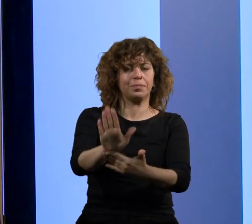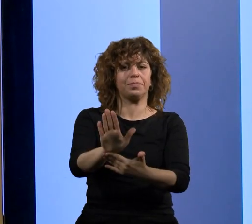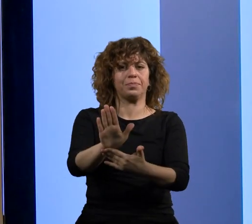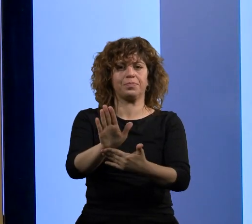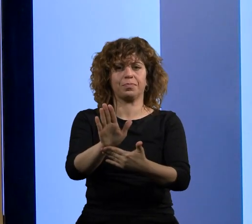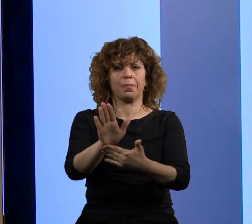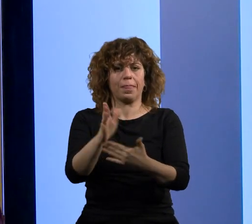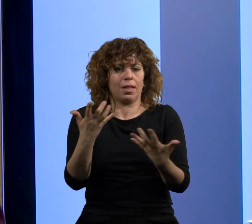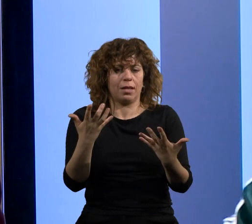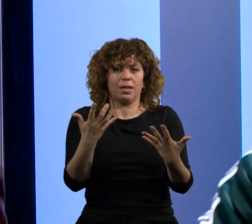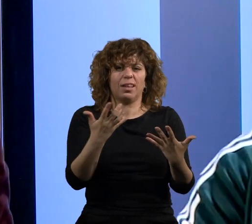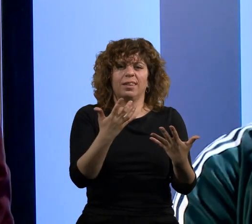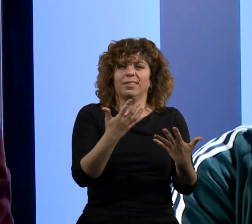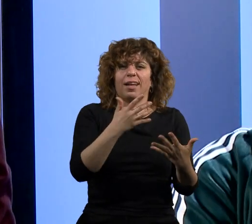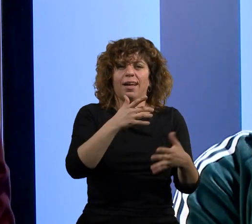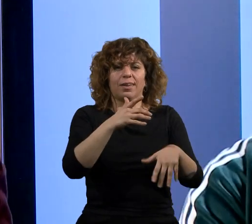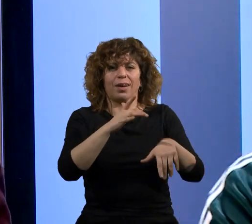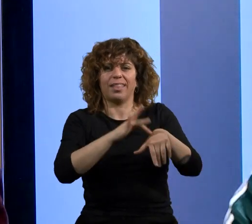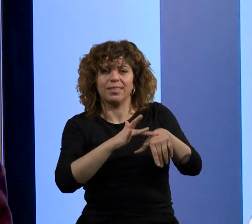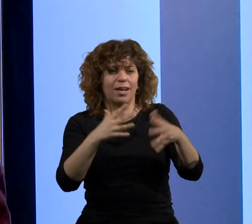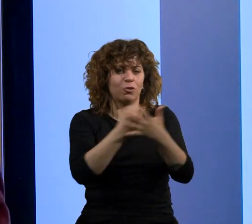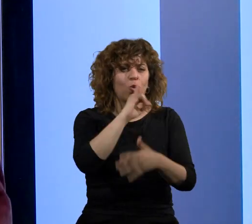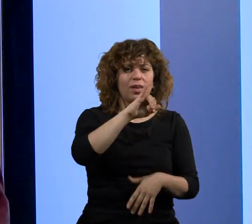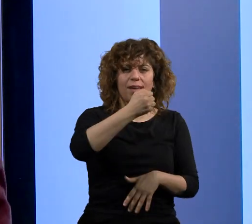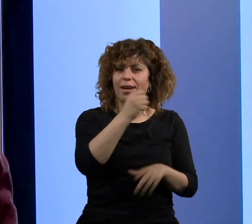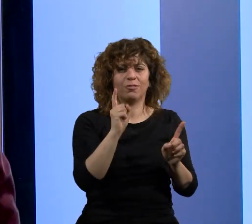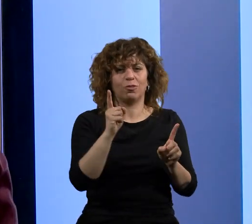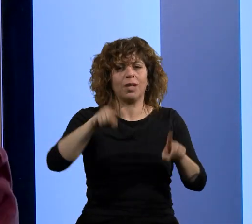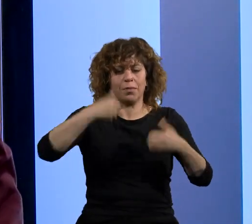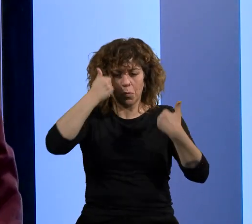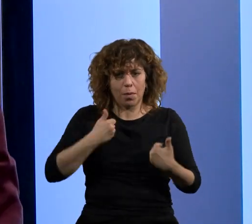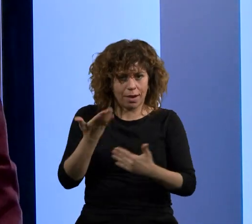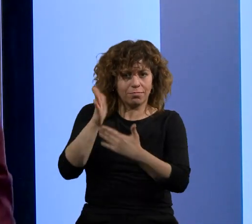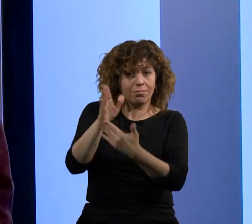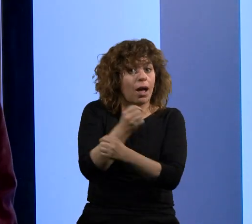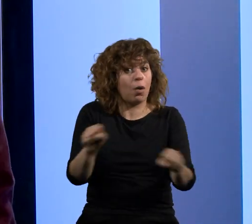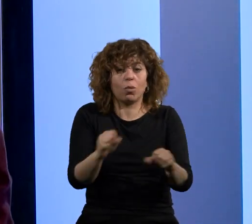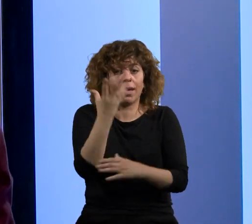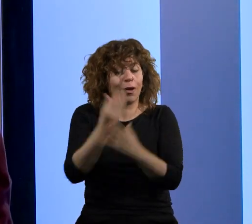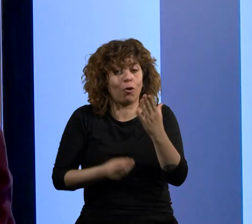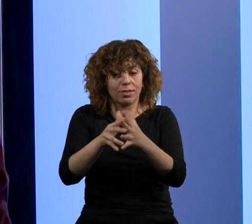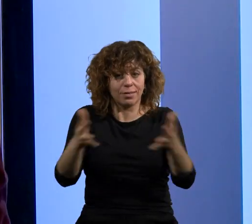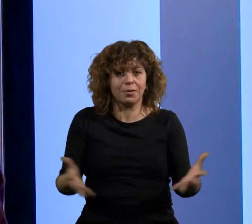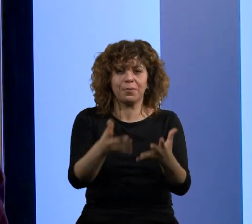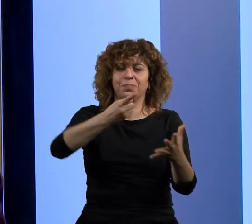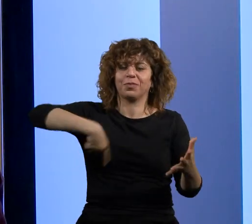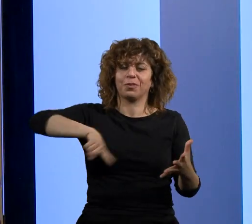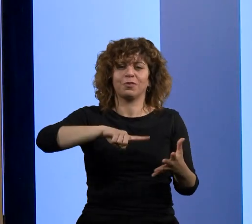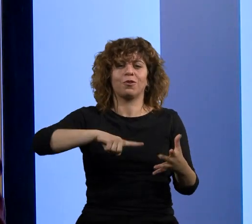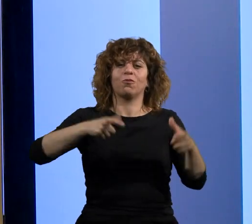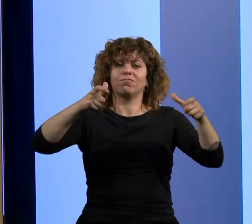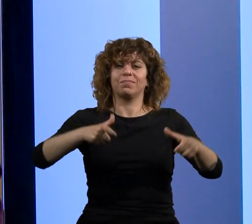las inteligencias artificiales que hay y mostrar también la humana, aunque tenga errores, y potenciarla. Entonces creo que nuestro disco va un poco por ese